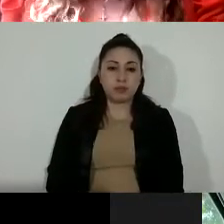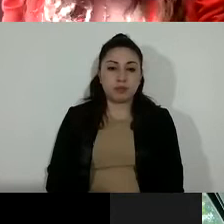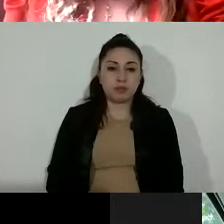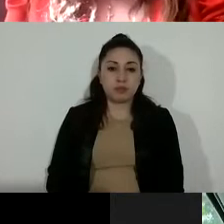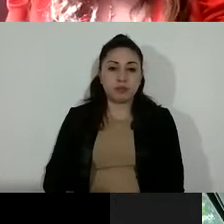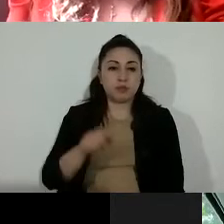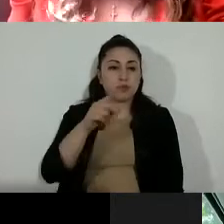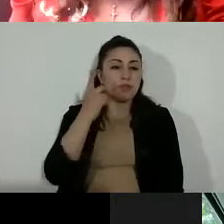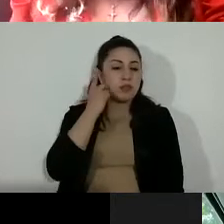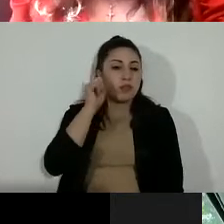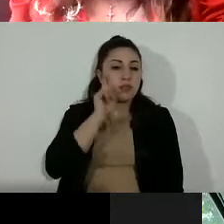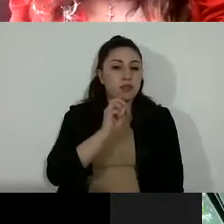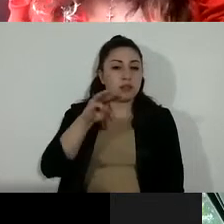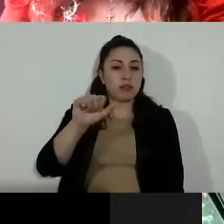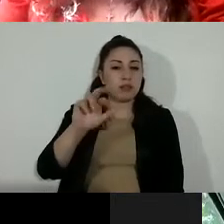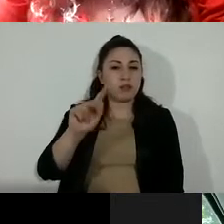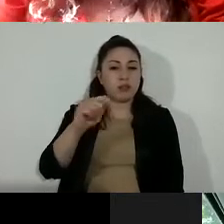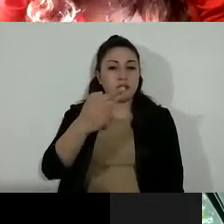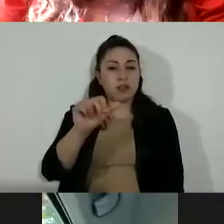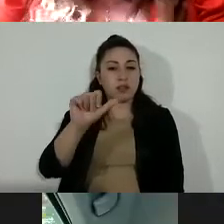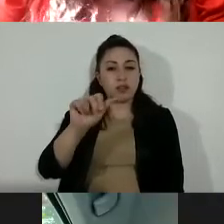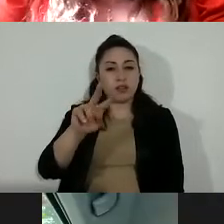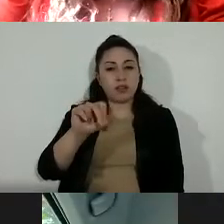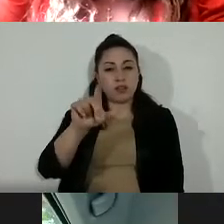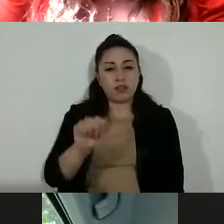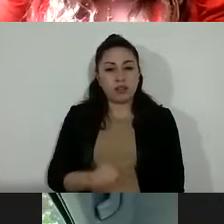Diputada Marta Soledad Ávila Ventura.